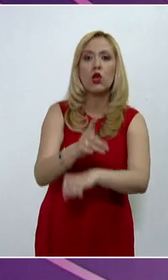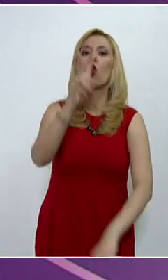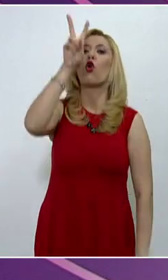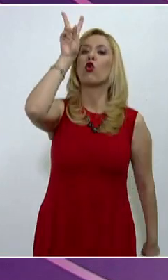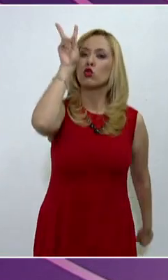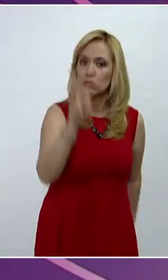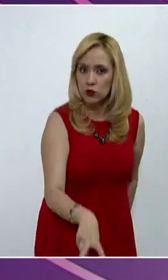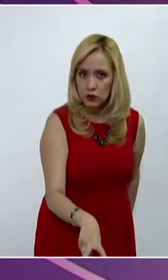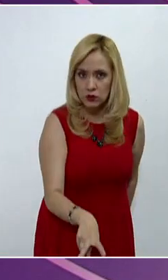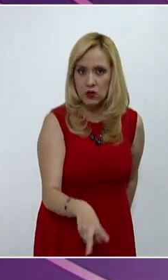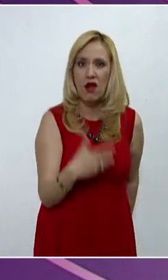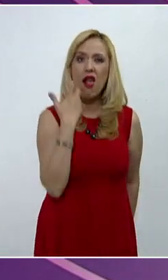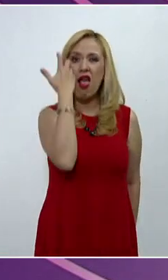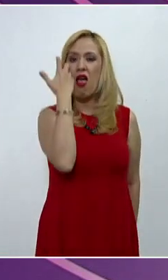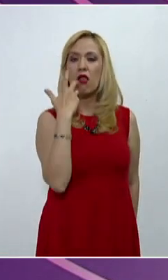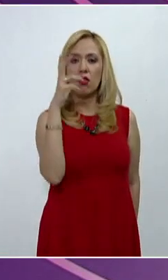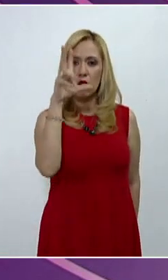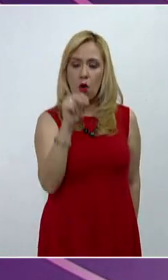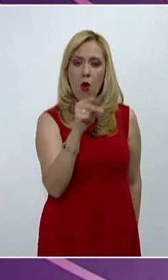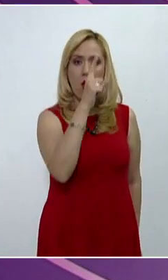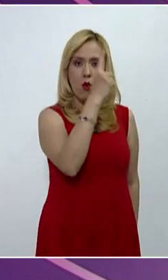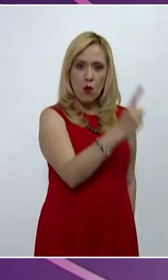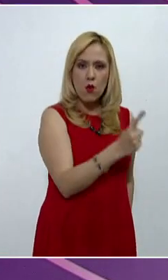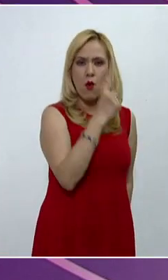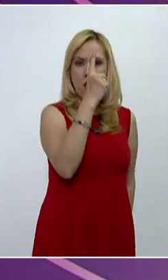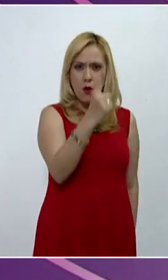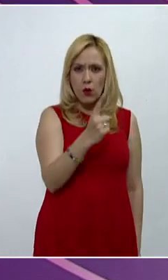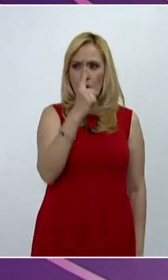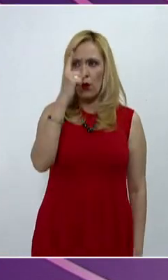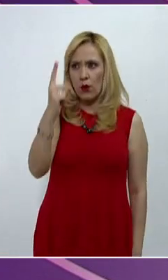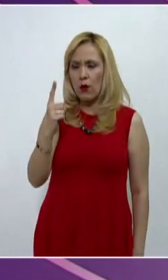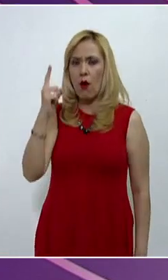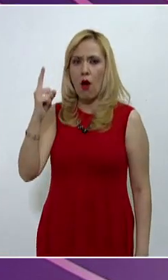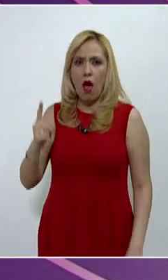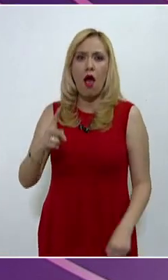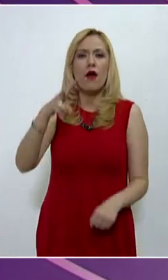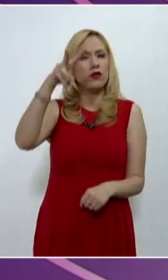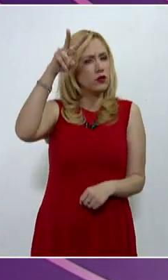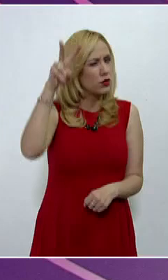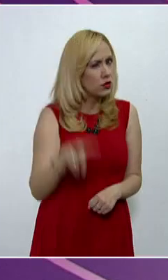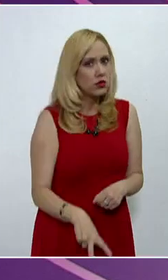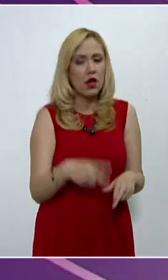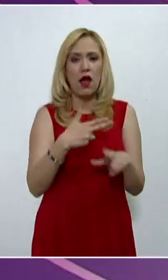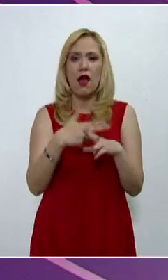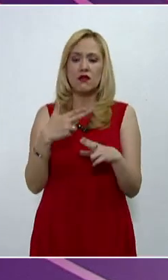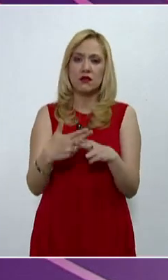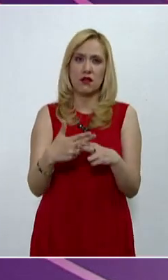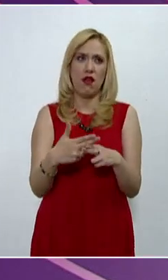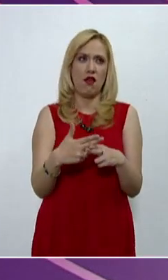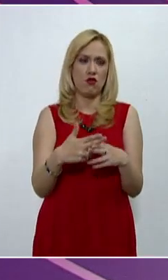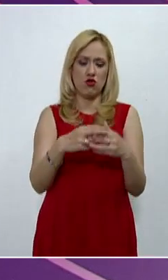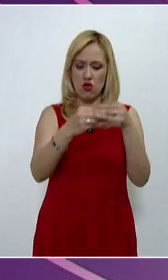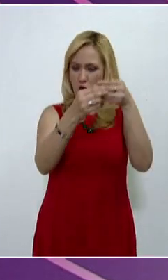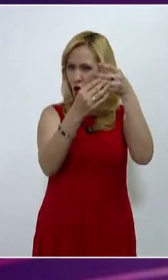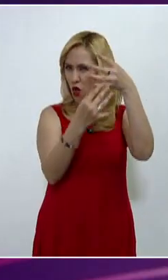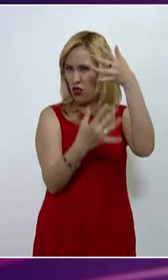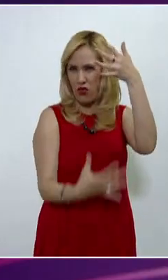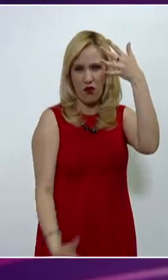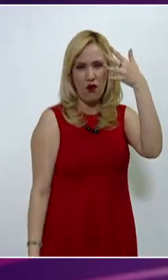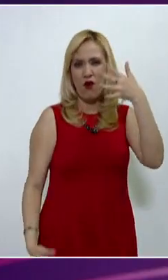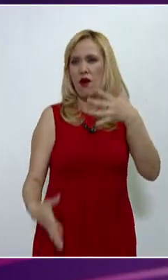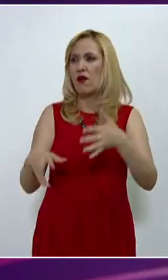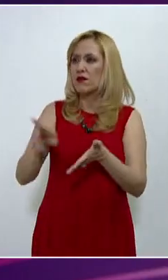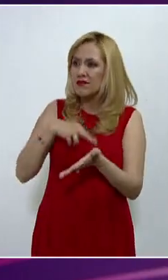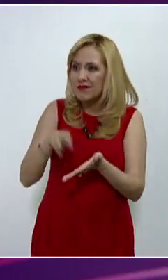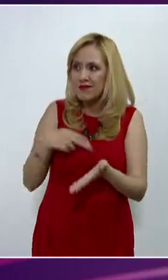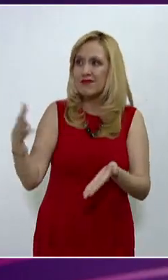se determina caso por caso en función de la pertinencia, habiéndose agotado el resto del catálogo de medidas